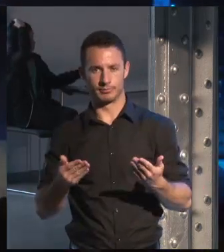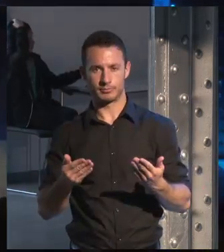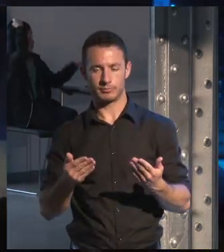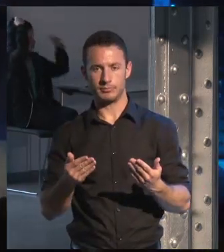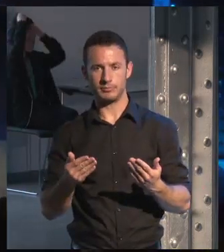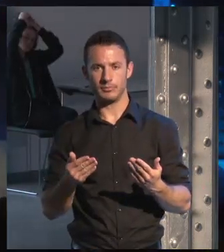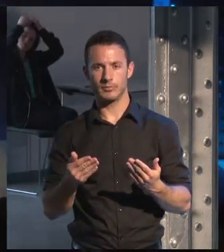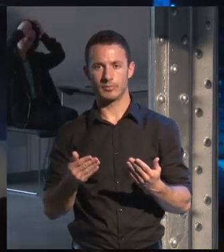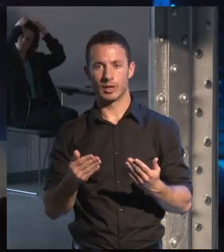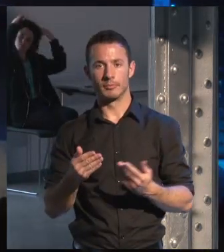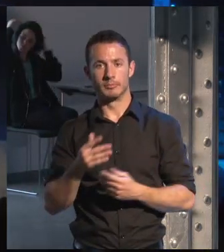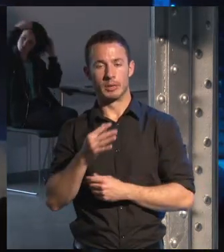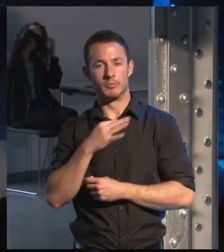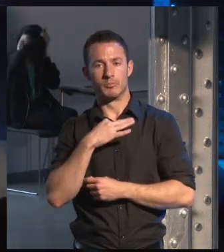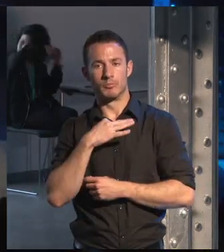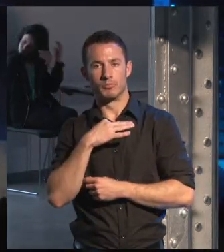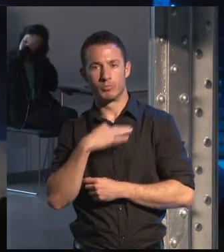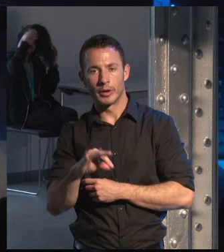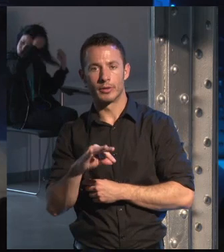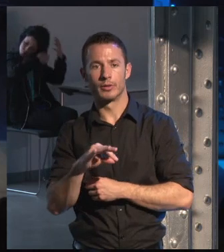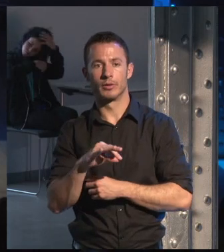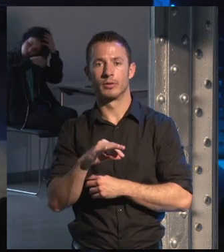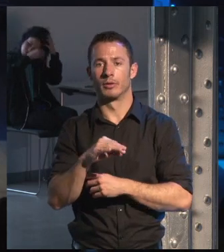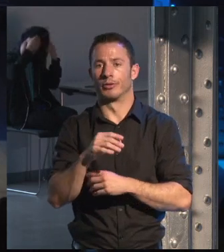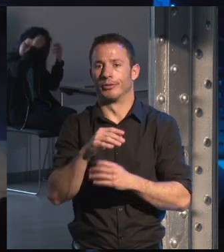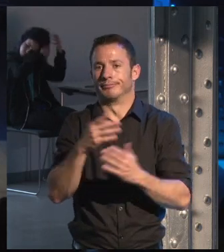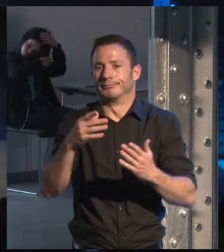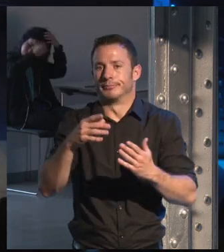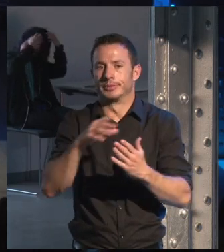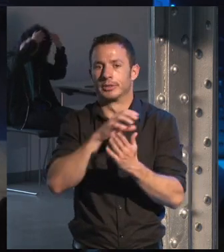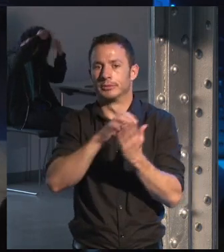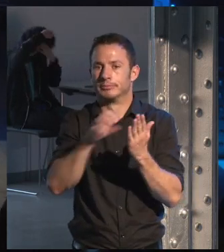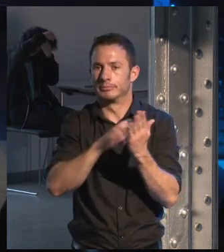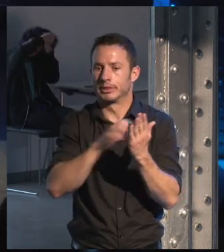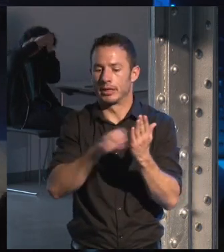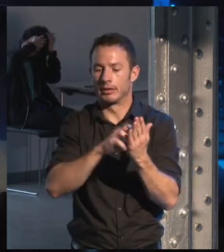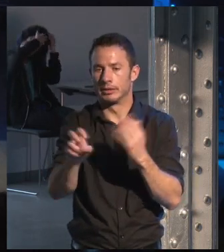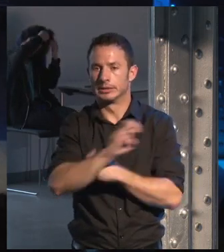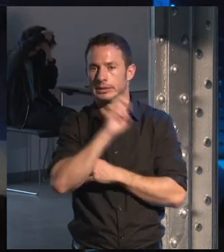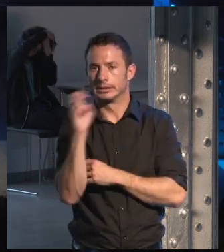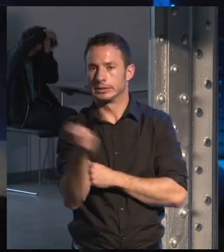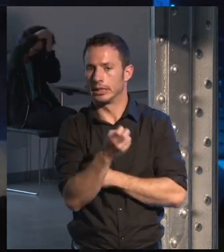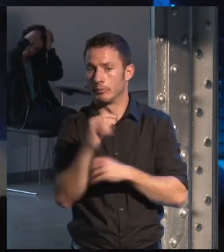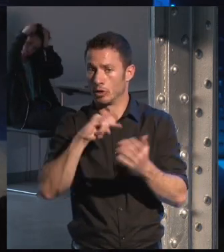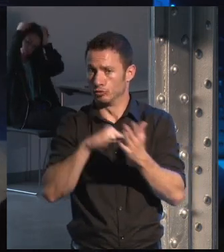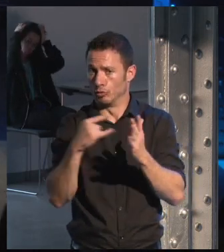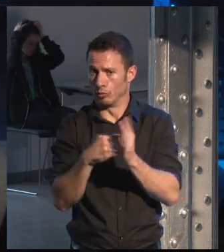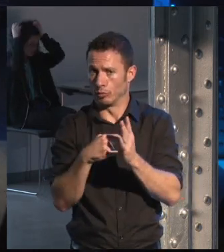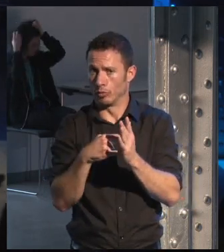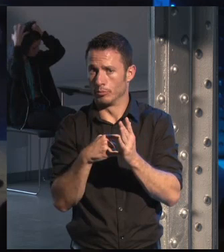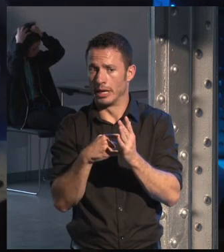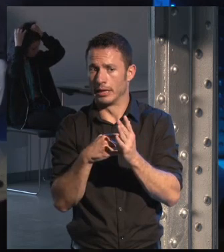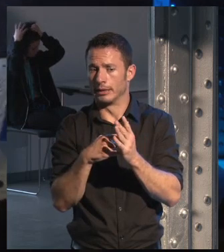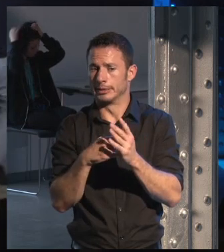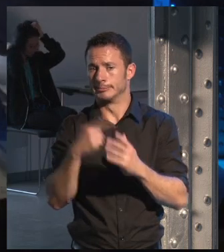puedo trazar con SCORM o con XAPI, con cualquier con Experience o con cualquier solución como las que tenemos para que exista